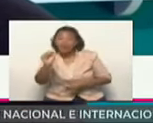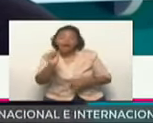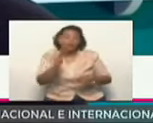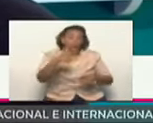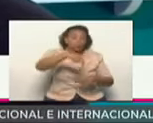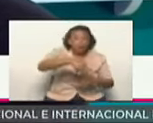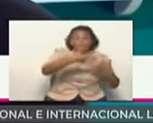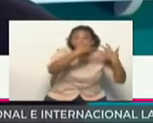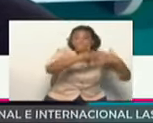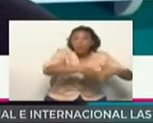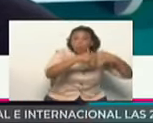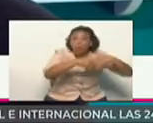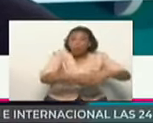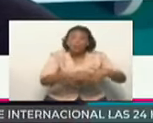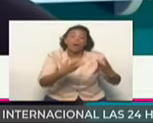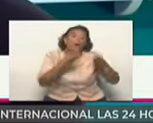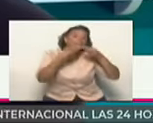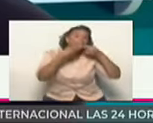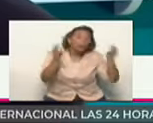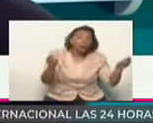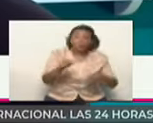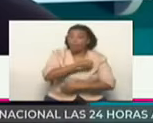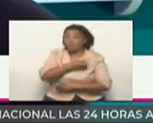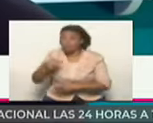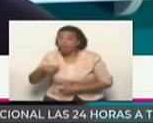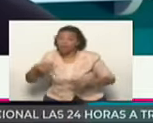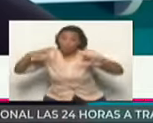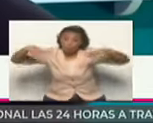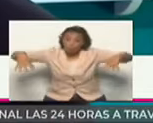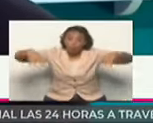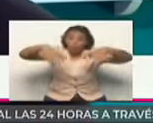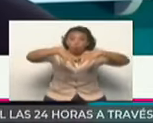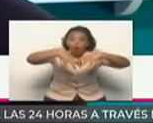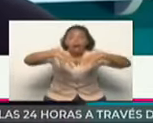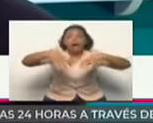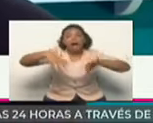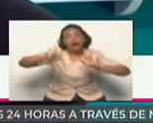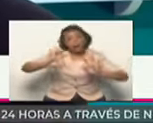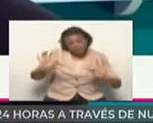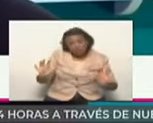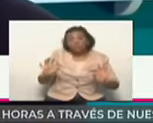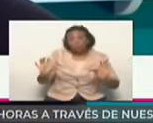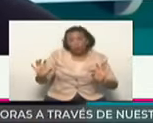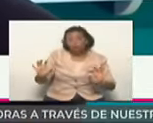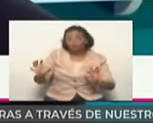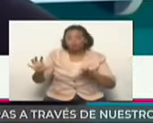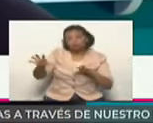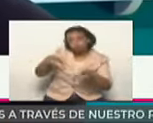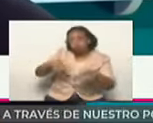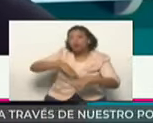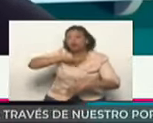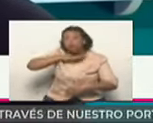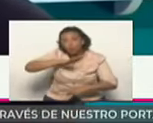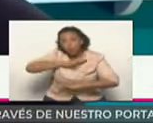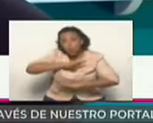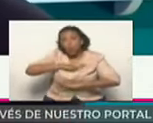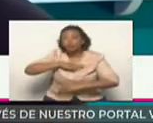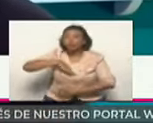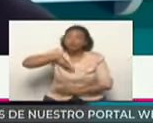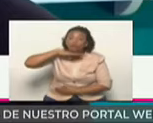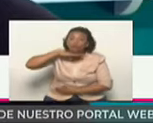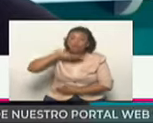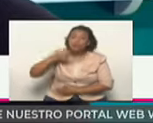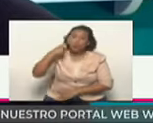industrial, tanto público como privado, puede suplir ese mercado. Entonces, siempre